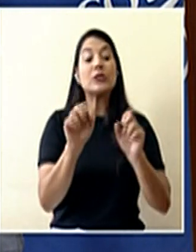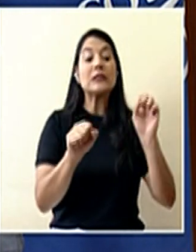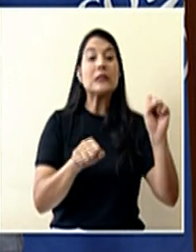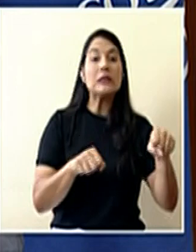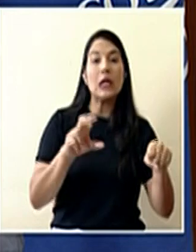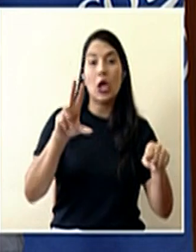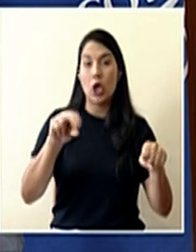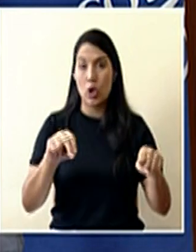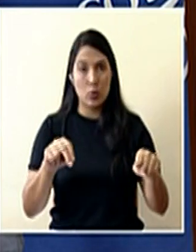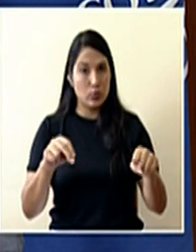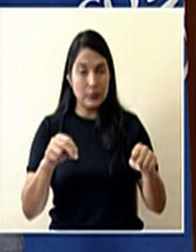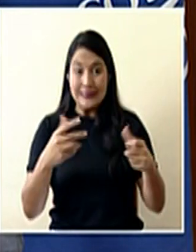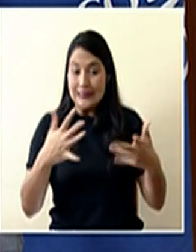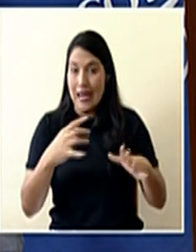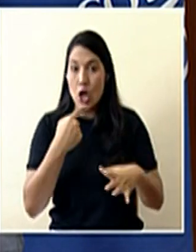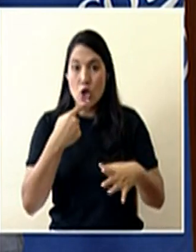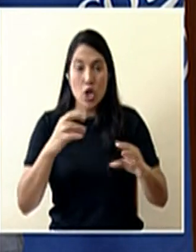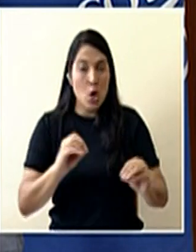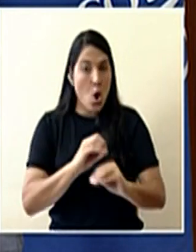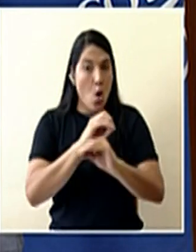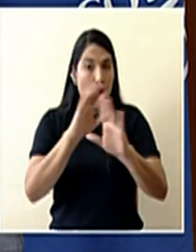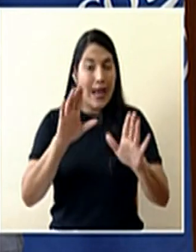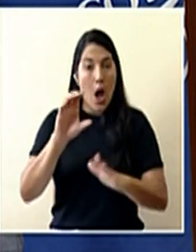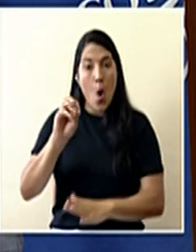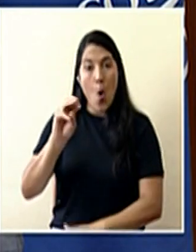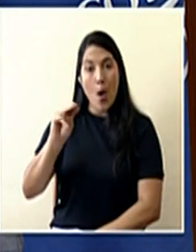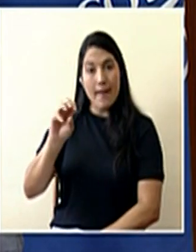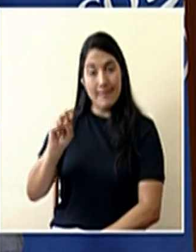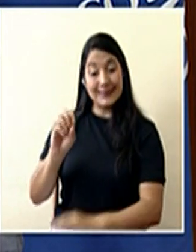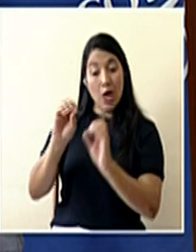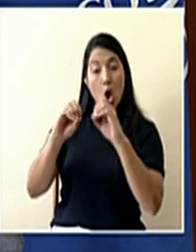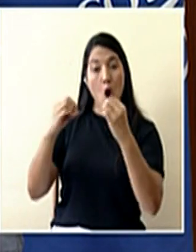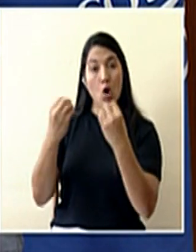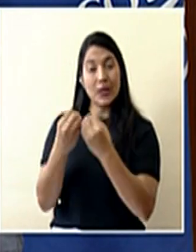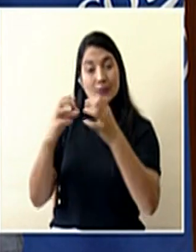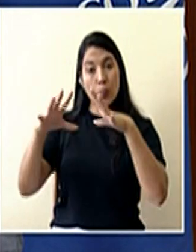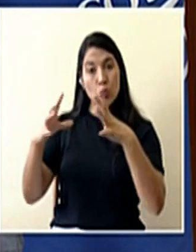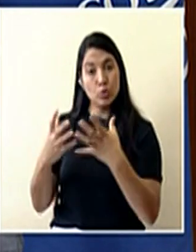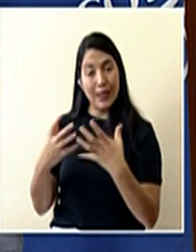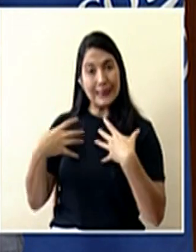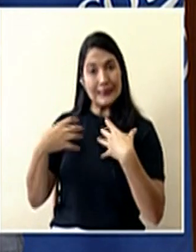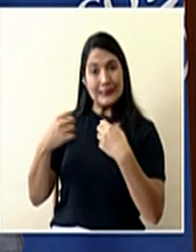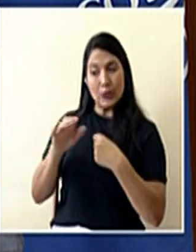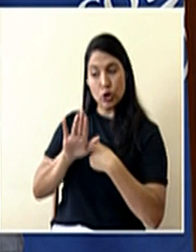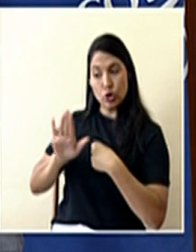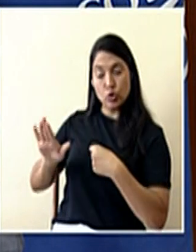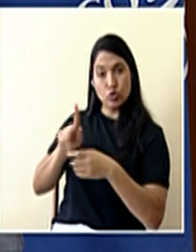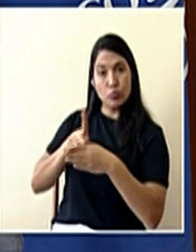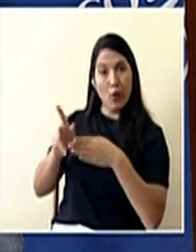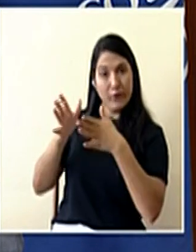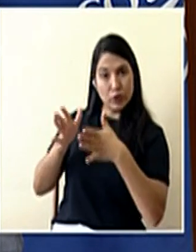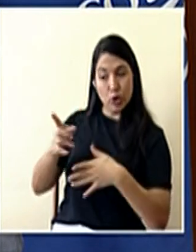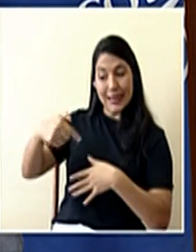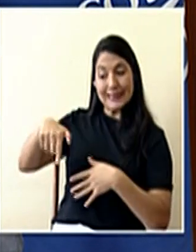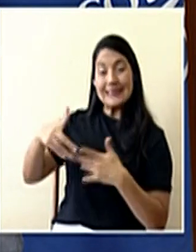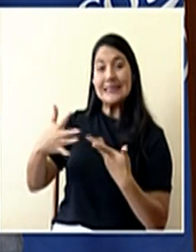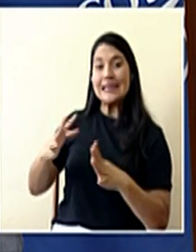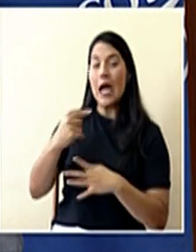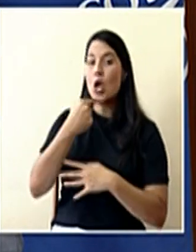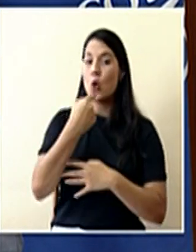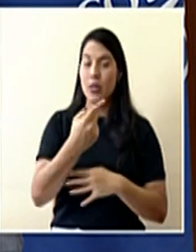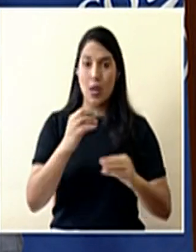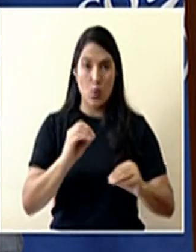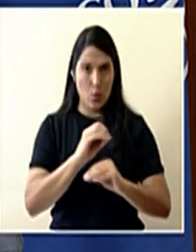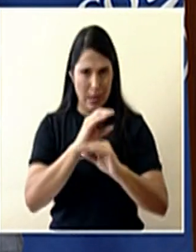ha indicado muy claramente la Organización Mundial de la Salud en su panel de expertos, virólogos, microbiólogos y demás, que han